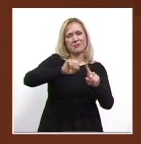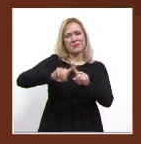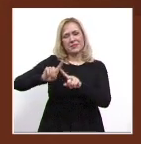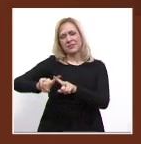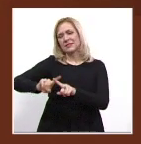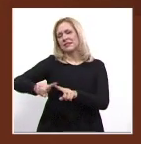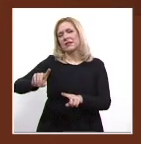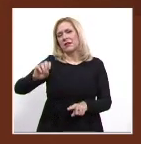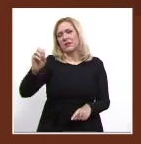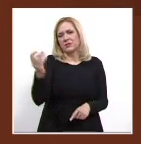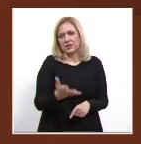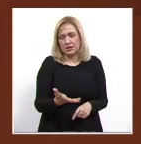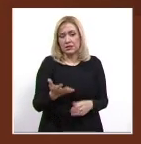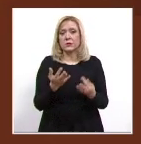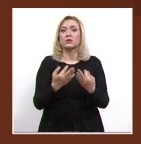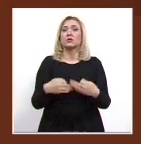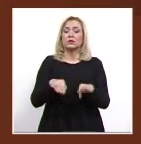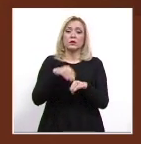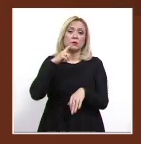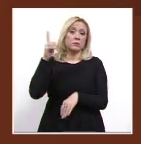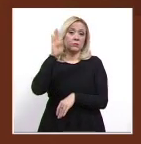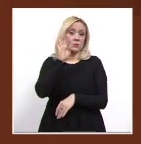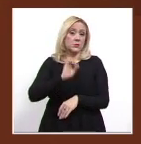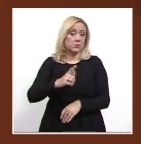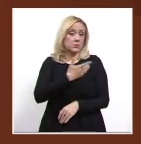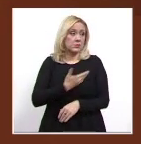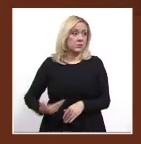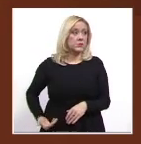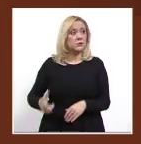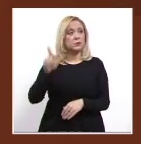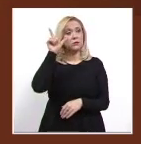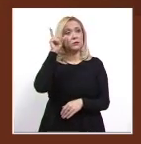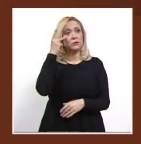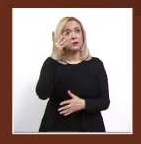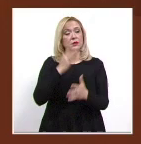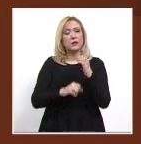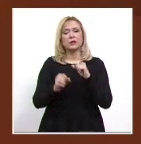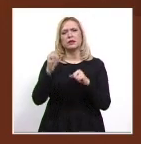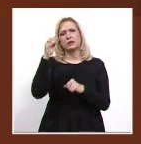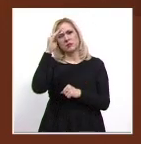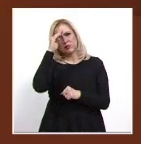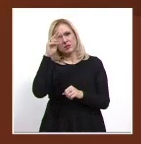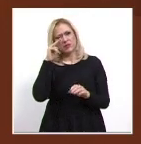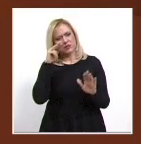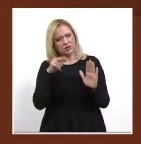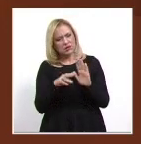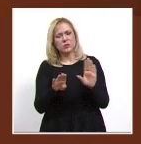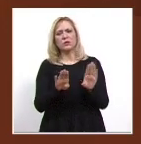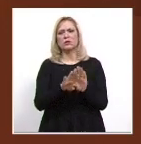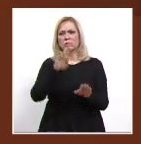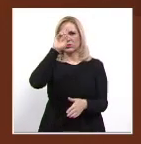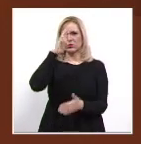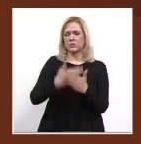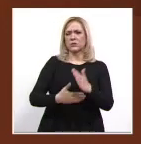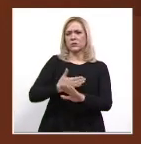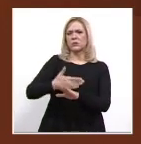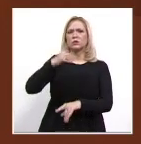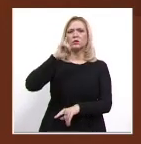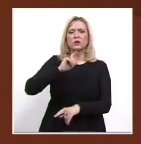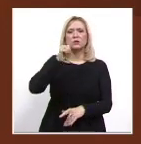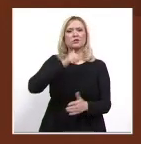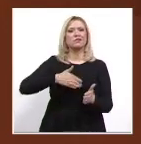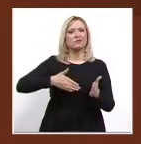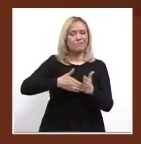es importante, como lo señaló la ministra Piña, reflexionar sobre todos los aspectos donde la violencia contra las mujeres impone